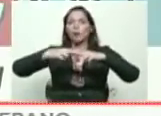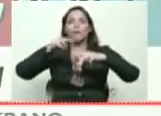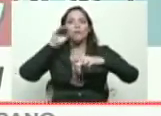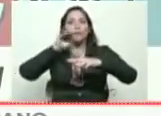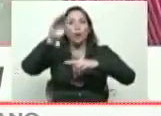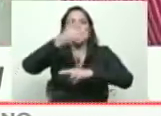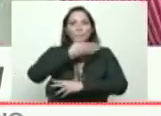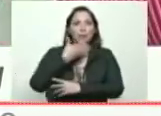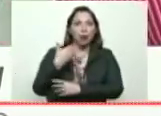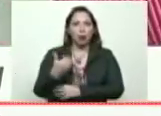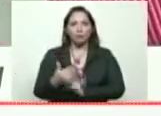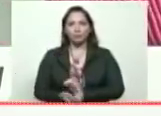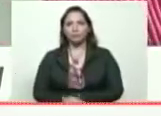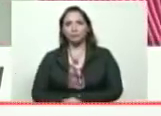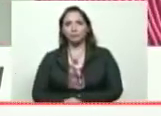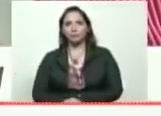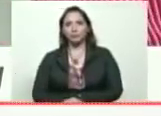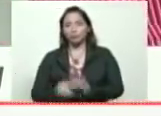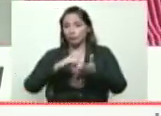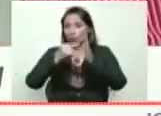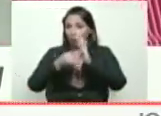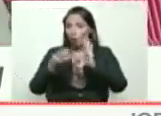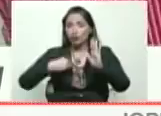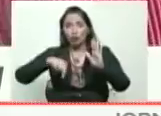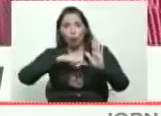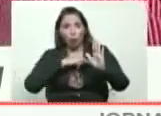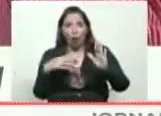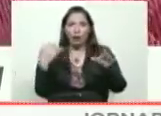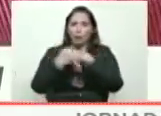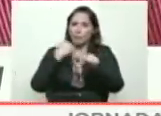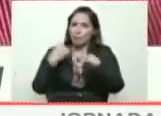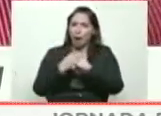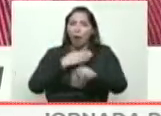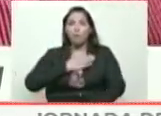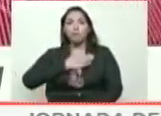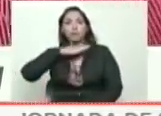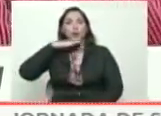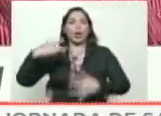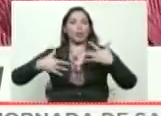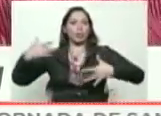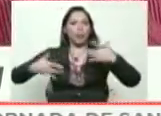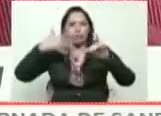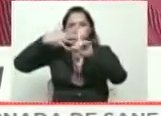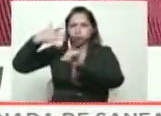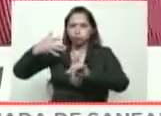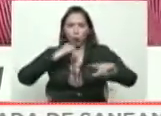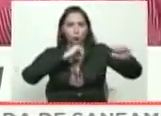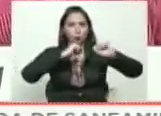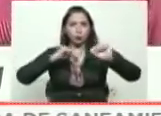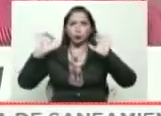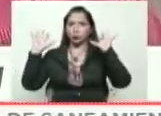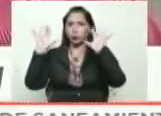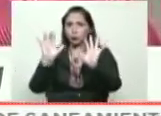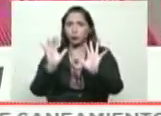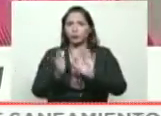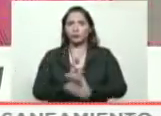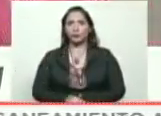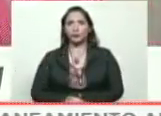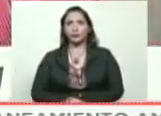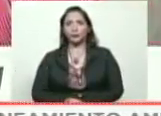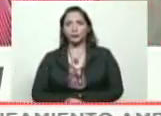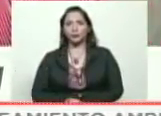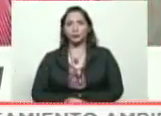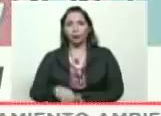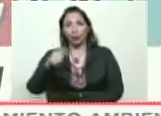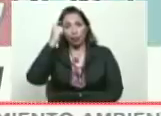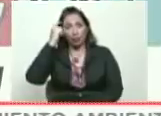por supuesto, vamos a tener una agenda full de actividades, de agendas académicas, formativas, de movilizaciones, de grandes encuentros. Este